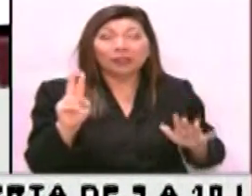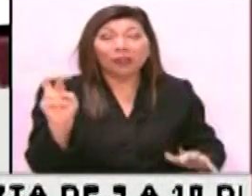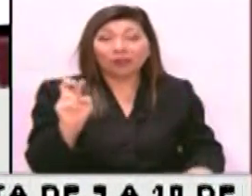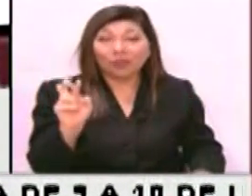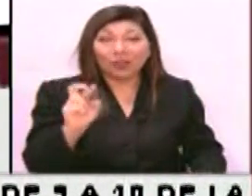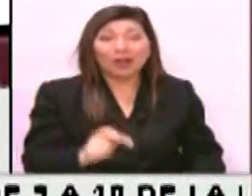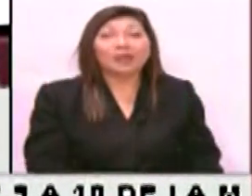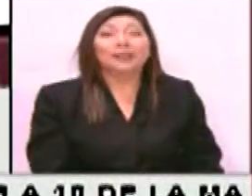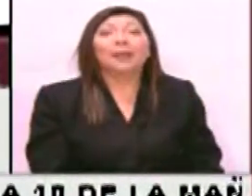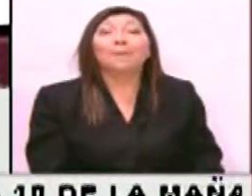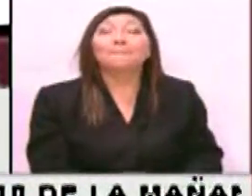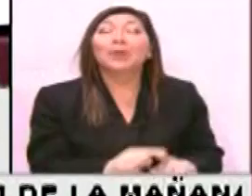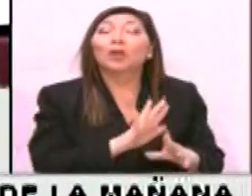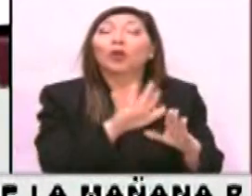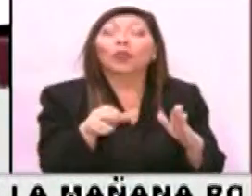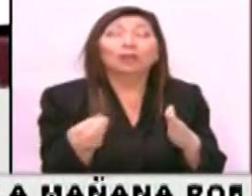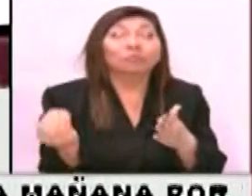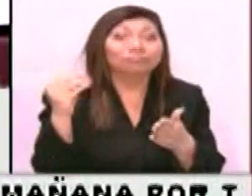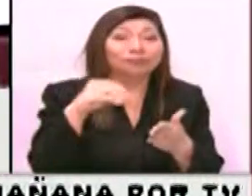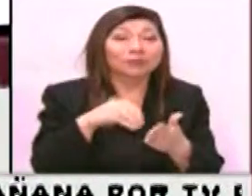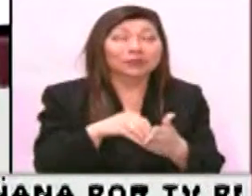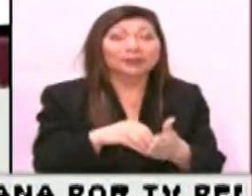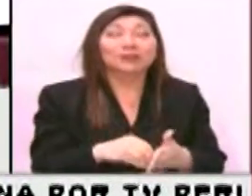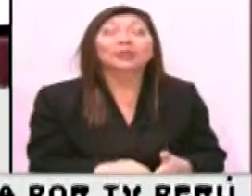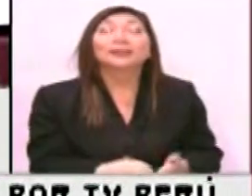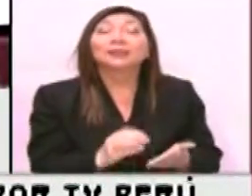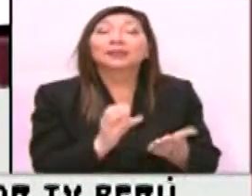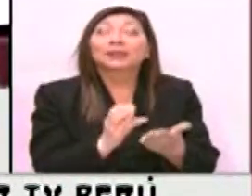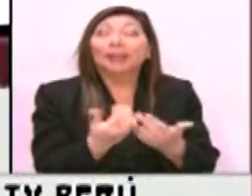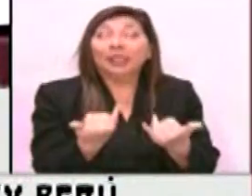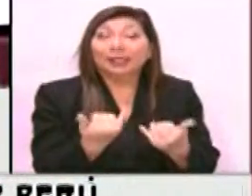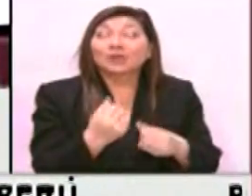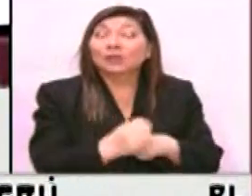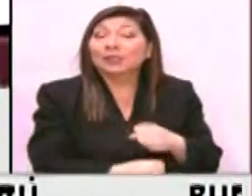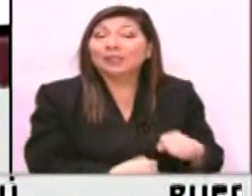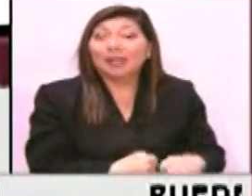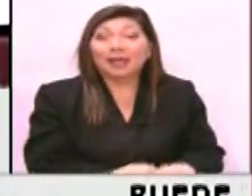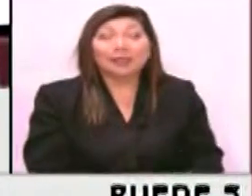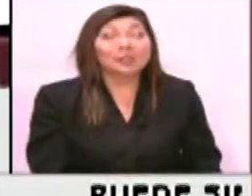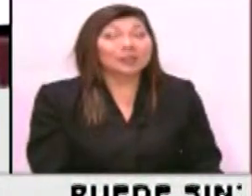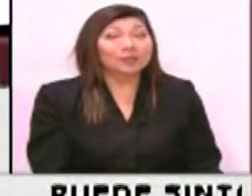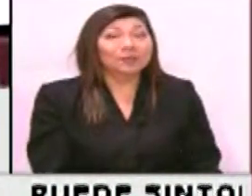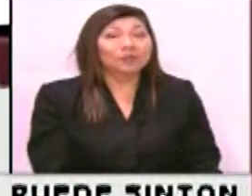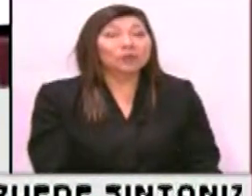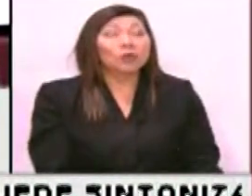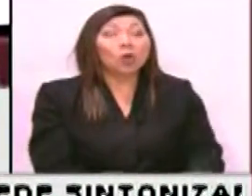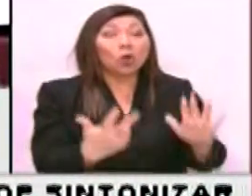$782,207. Pero el total de ingresos de Westfield Capital en esos años fue el